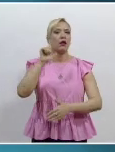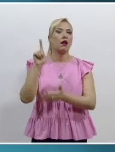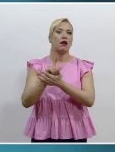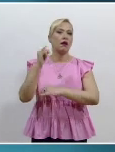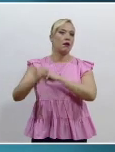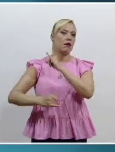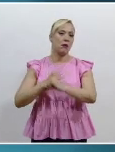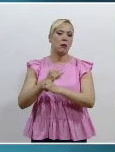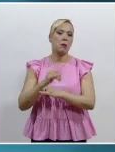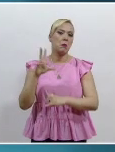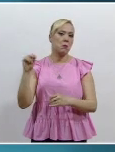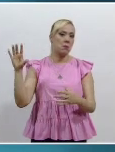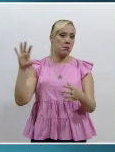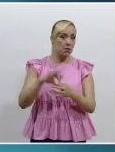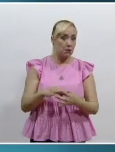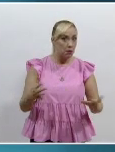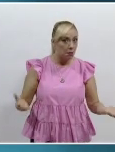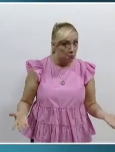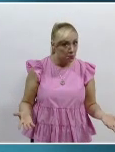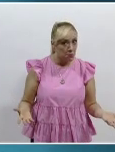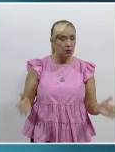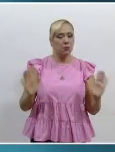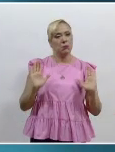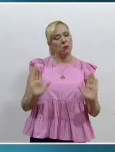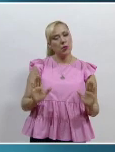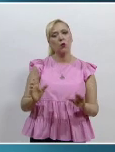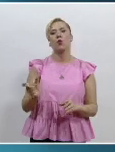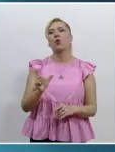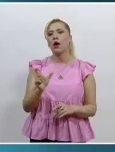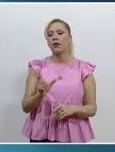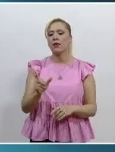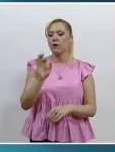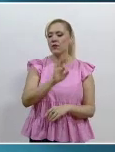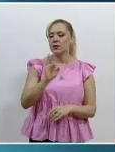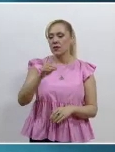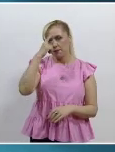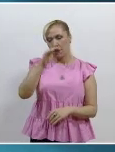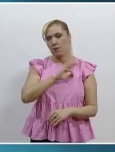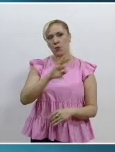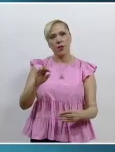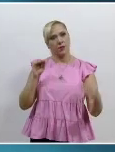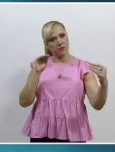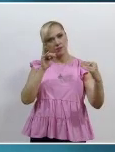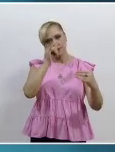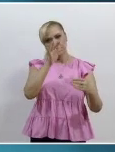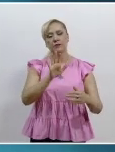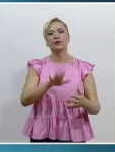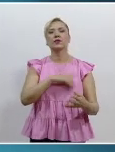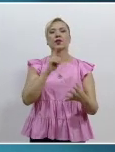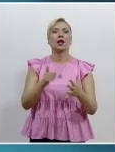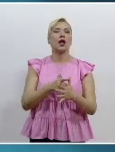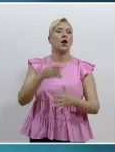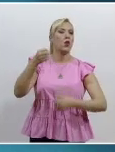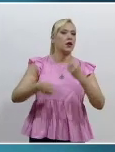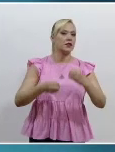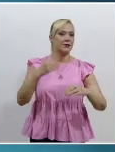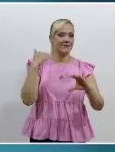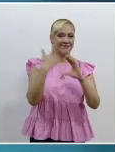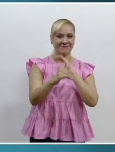más en la que se establece a partir de cuándo se computa el plazo para interponer los medios de impugnación en el juicio de amparo electrónico.